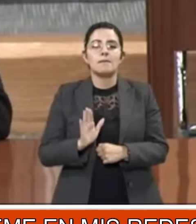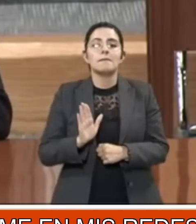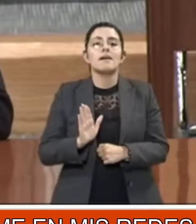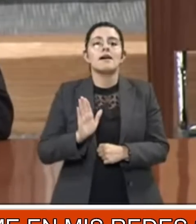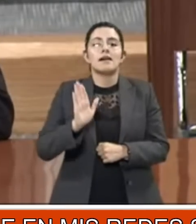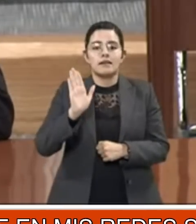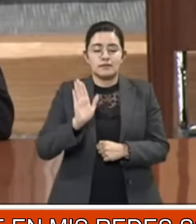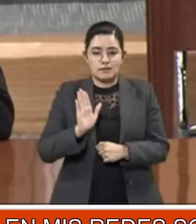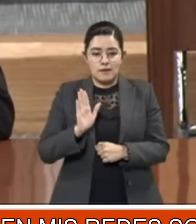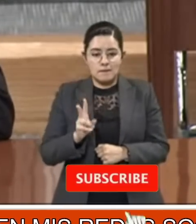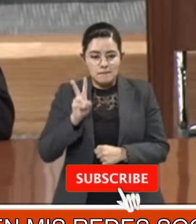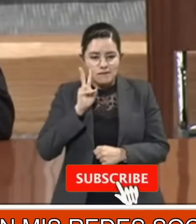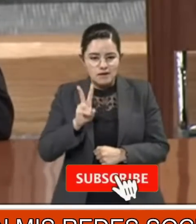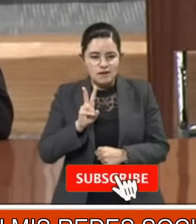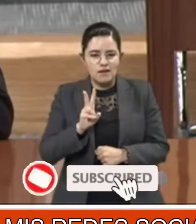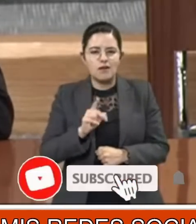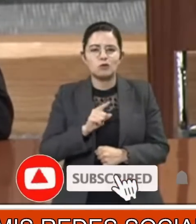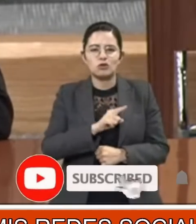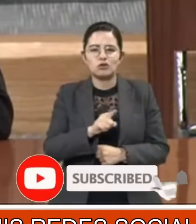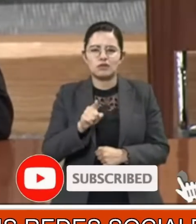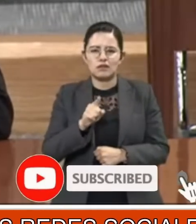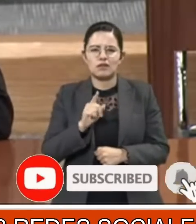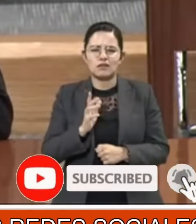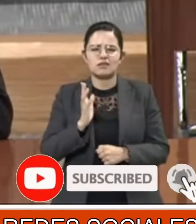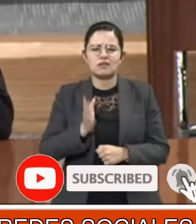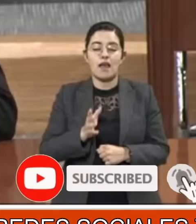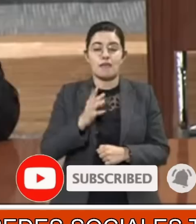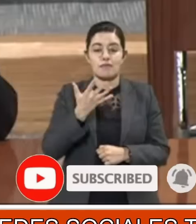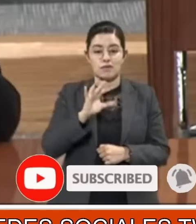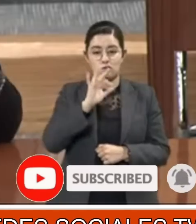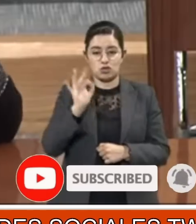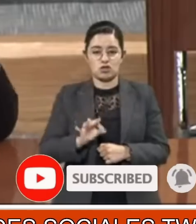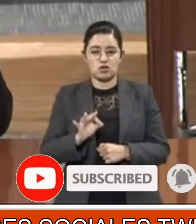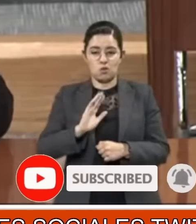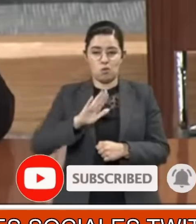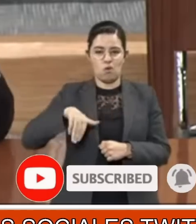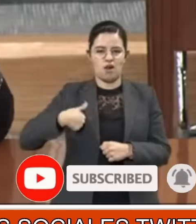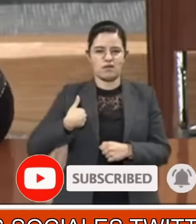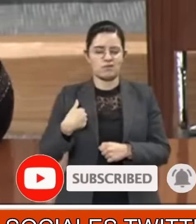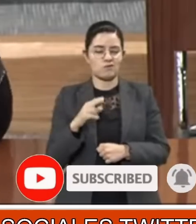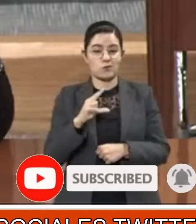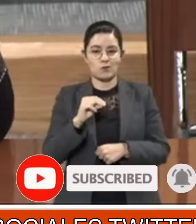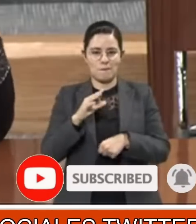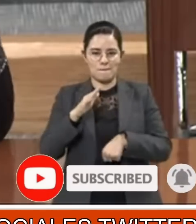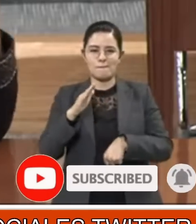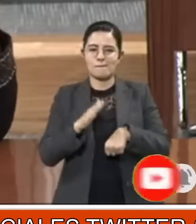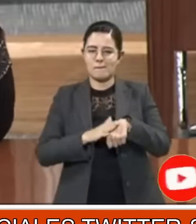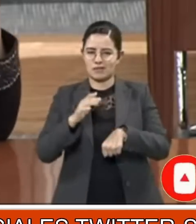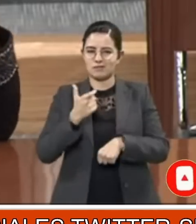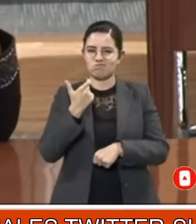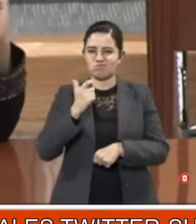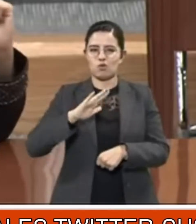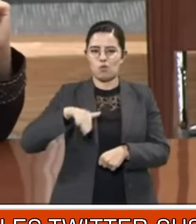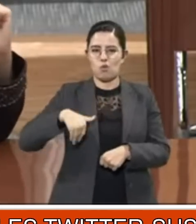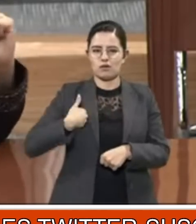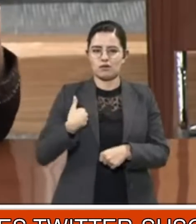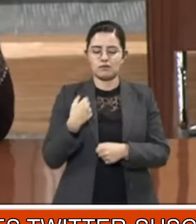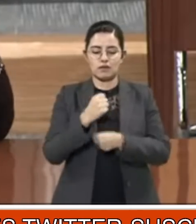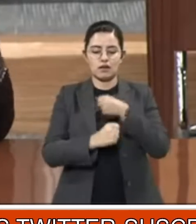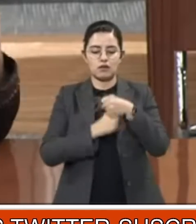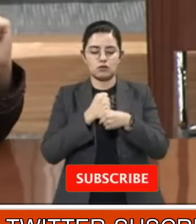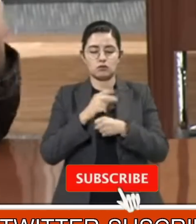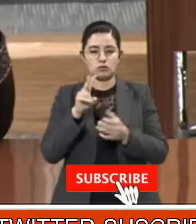un modus operandi en el INE donde la constante es no gastar un 20% del presupuesto